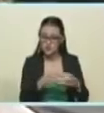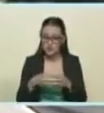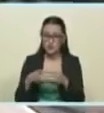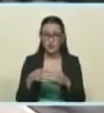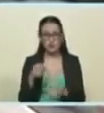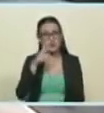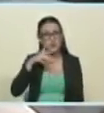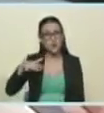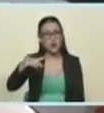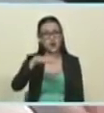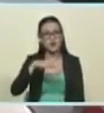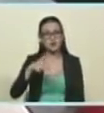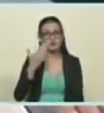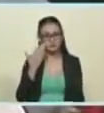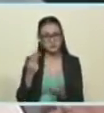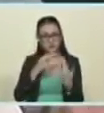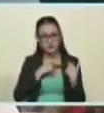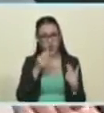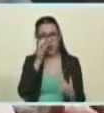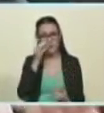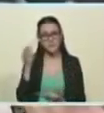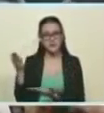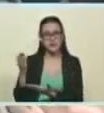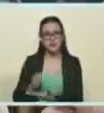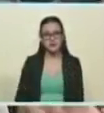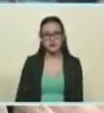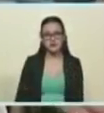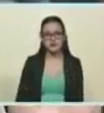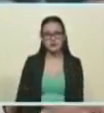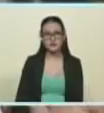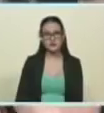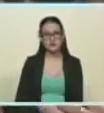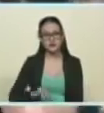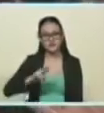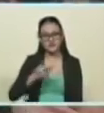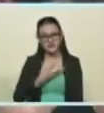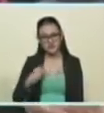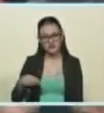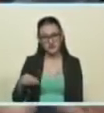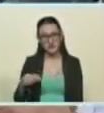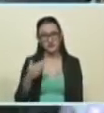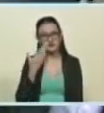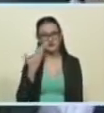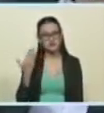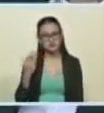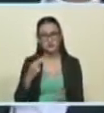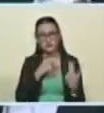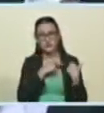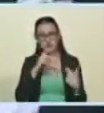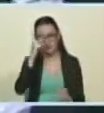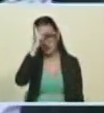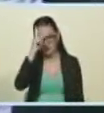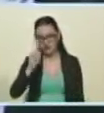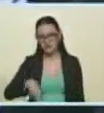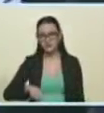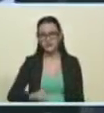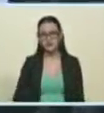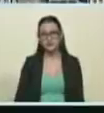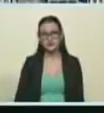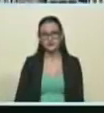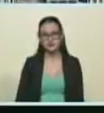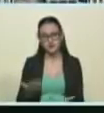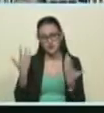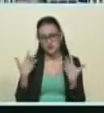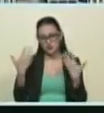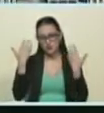pueblo. Ricardo Menéndez, te encargo a ti. Encargo al vicepresidente ejecutivo. Y vamos a nutrirnos